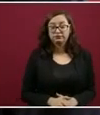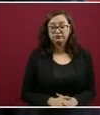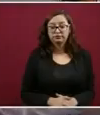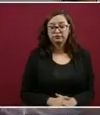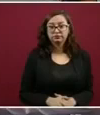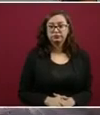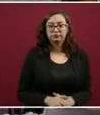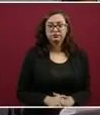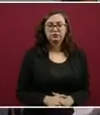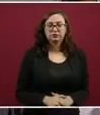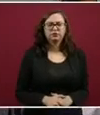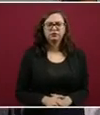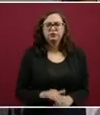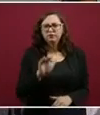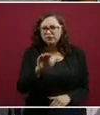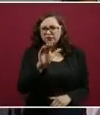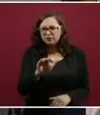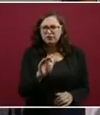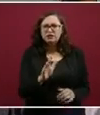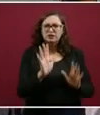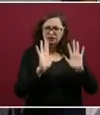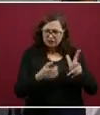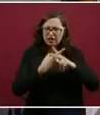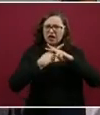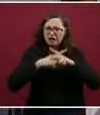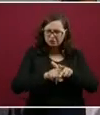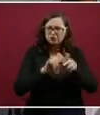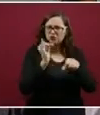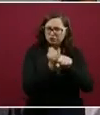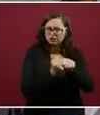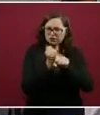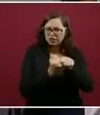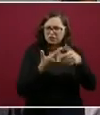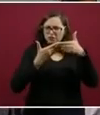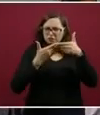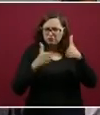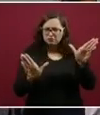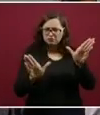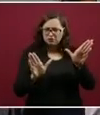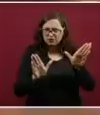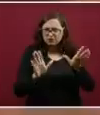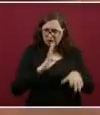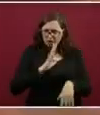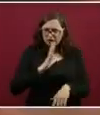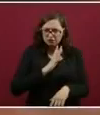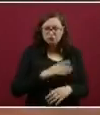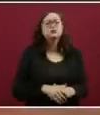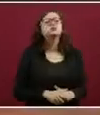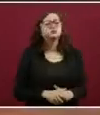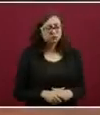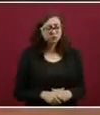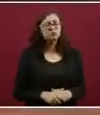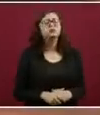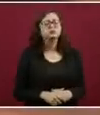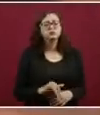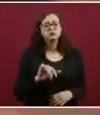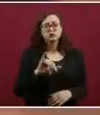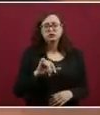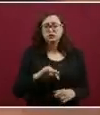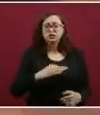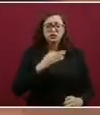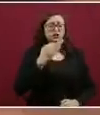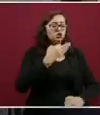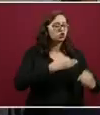Si es que hay una investigación abierta con esta organización. Está abierta la investigación en